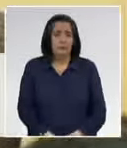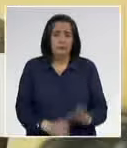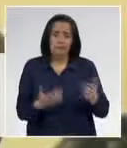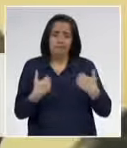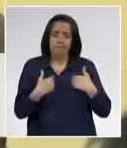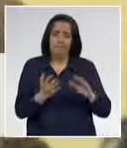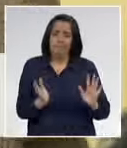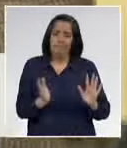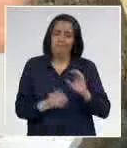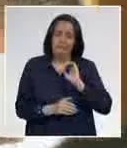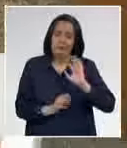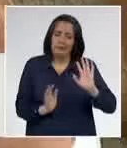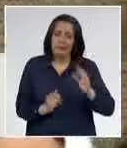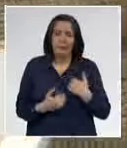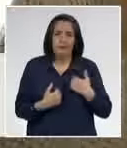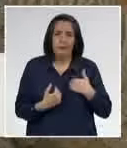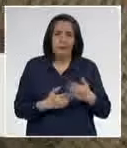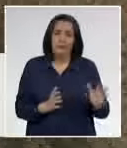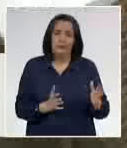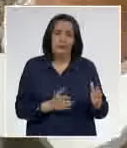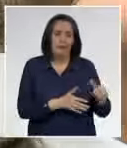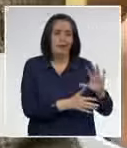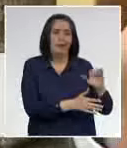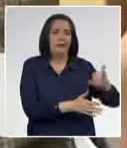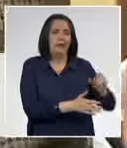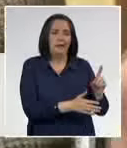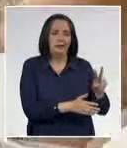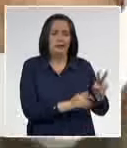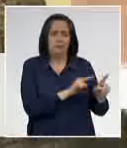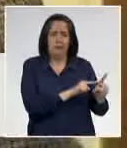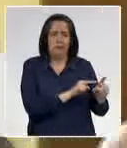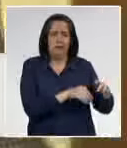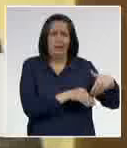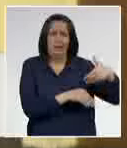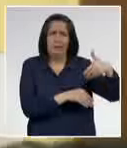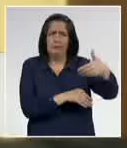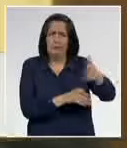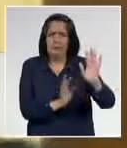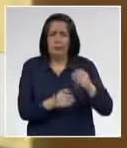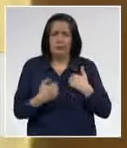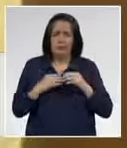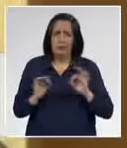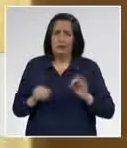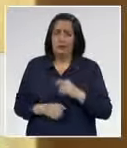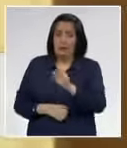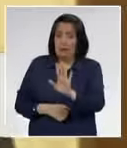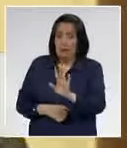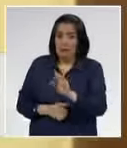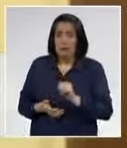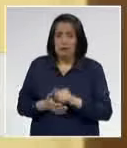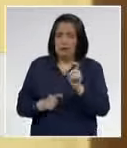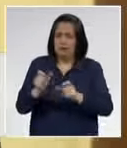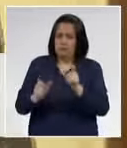no me digan a mí que estoy en la caja 2, porque eso es muy posterior, ni tengo nada que ver. Presidente, ¿qué le responde usted finalmente a las personas que